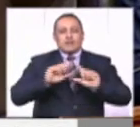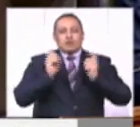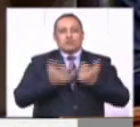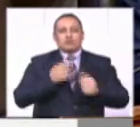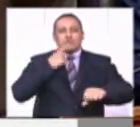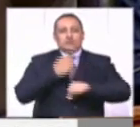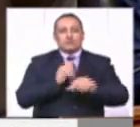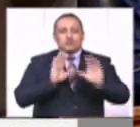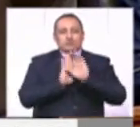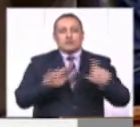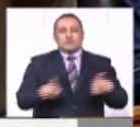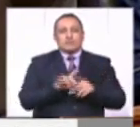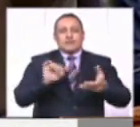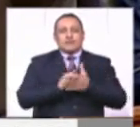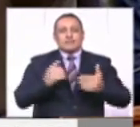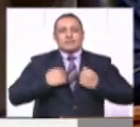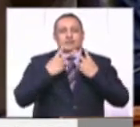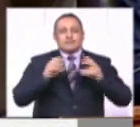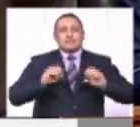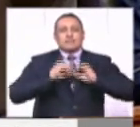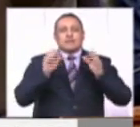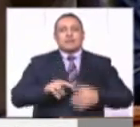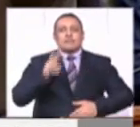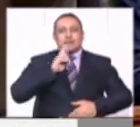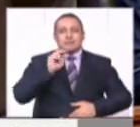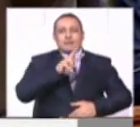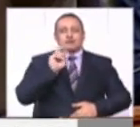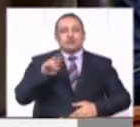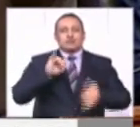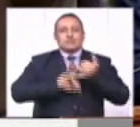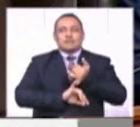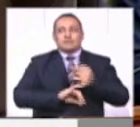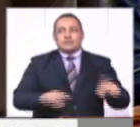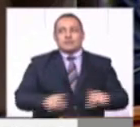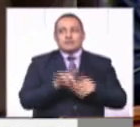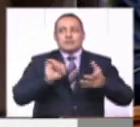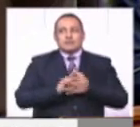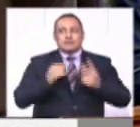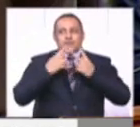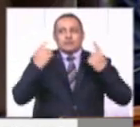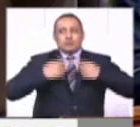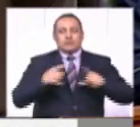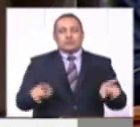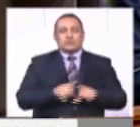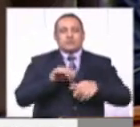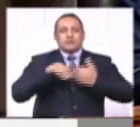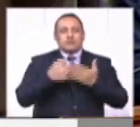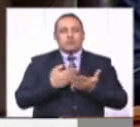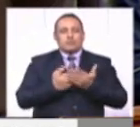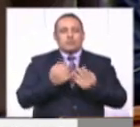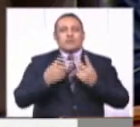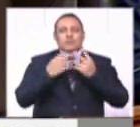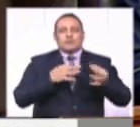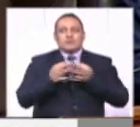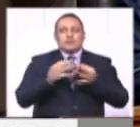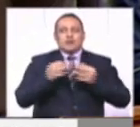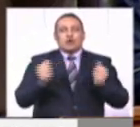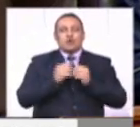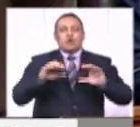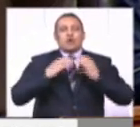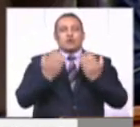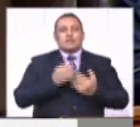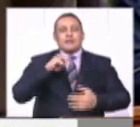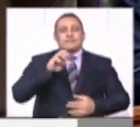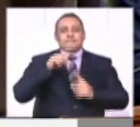acusaciones constitucionales realizada el día viernes 22 de septiembre 2023 se acordó por unanimidad delegar a la congresista